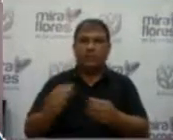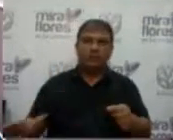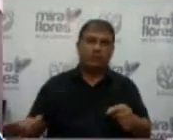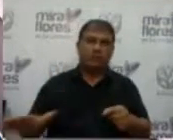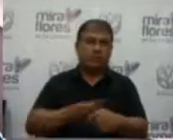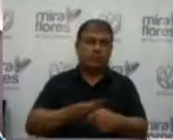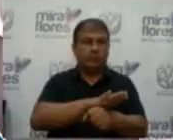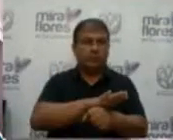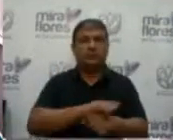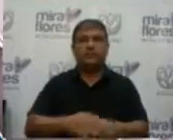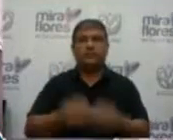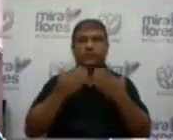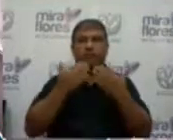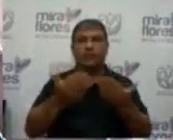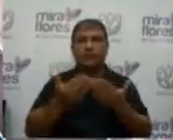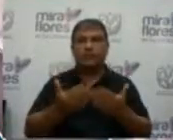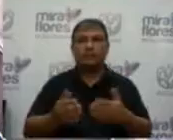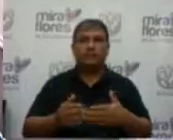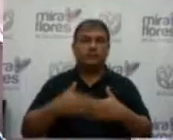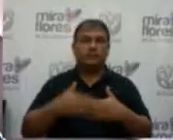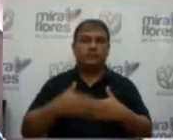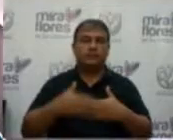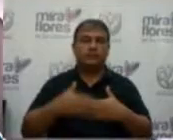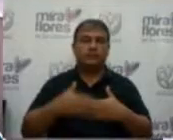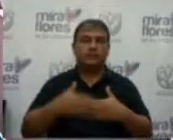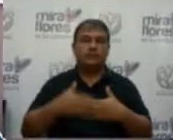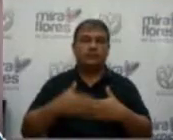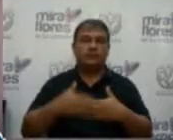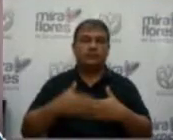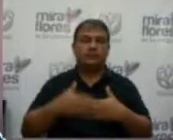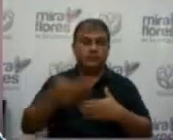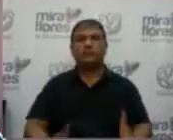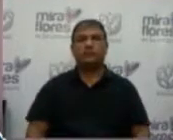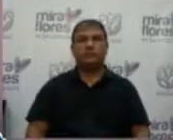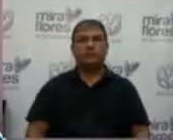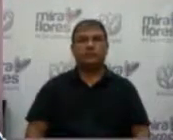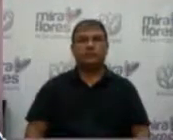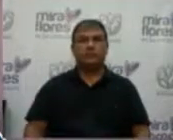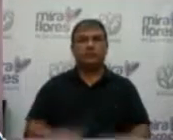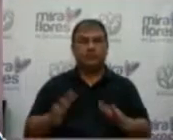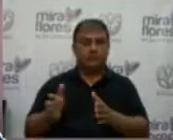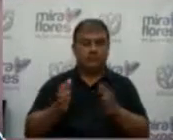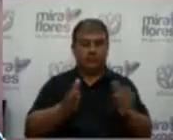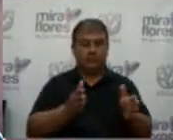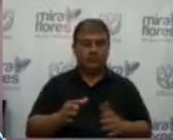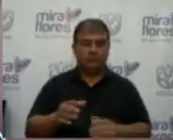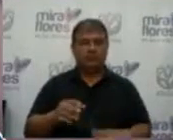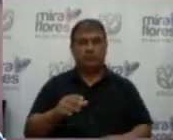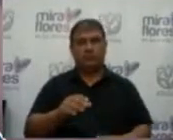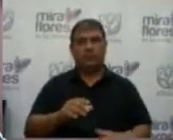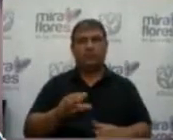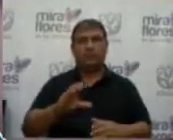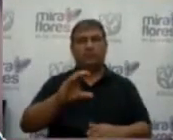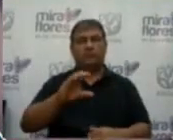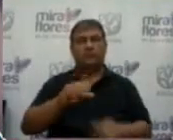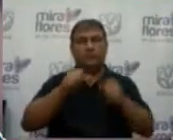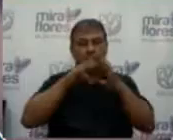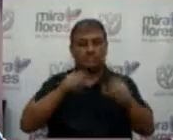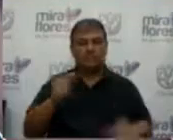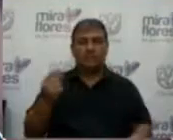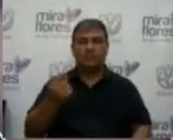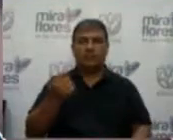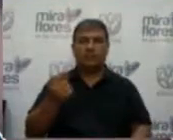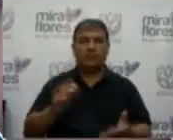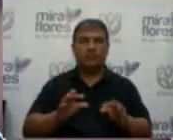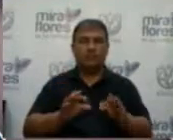por unanimidad. Muchísimas gracias. Vamos al siguiente punto. Estación despacho. Señor alcalde, la Secretaría General no cuenta con un